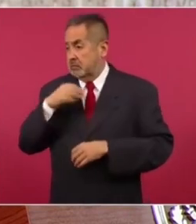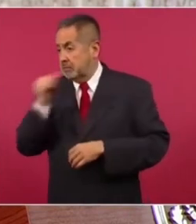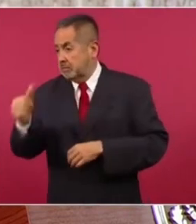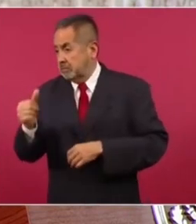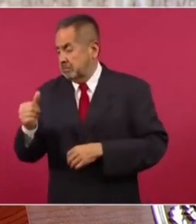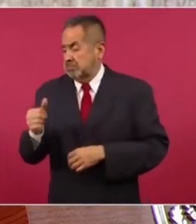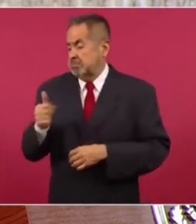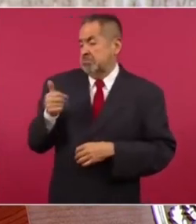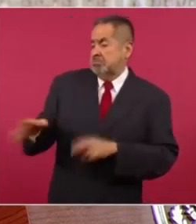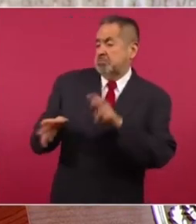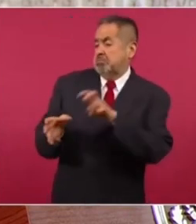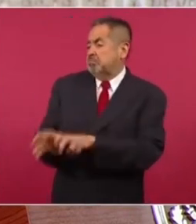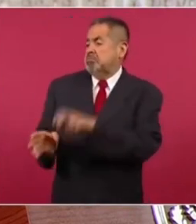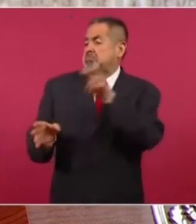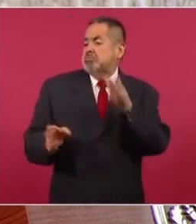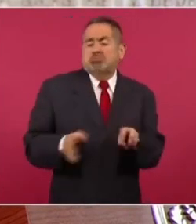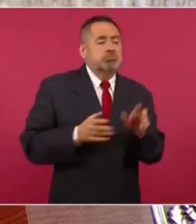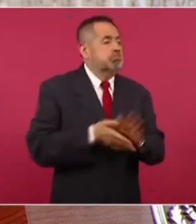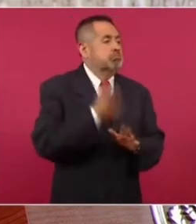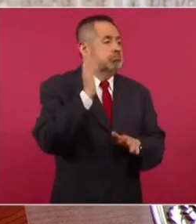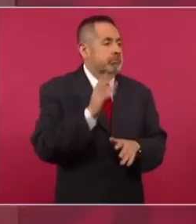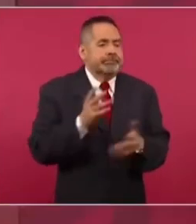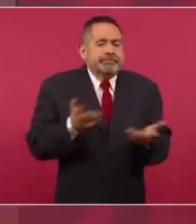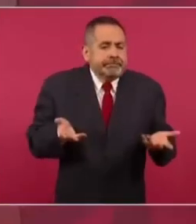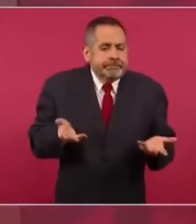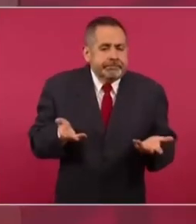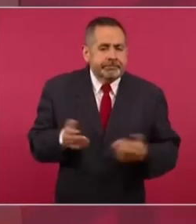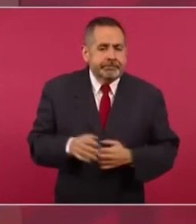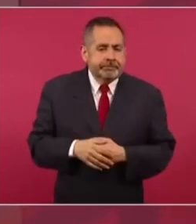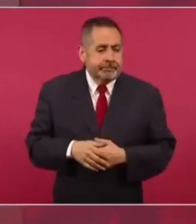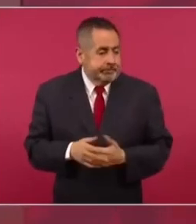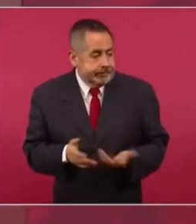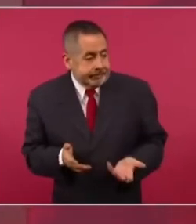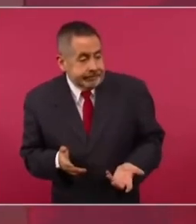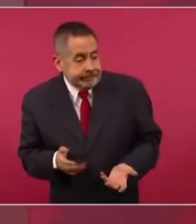y como no me tomaron en cuenta, pues me voy.